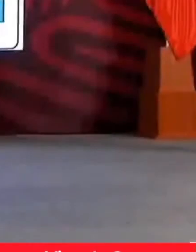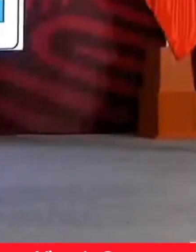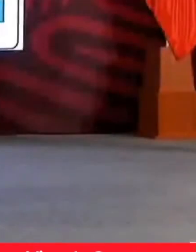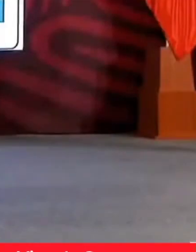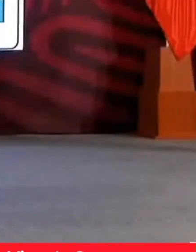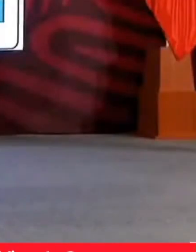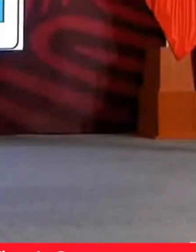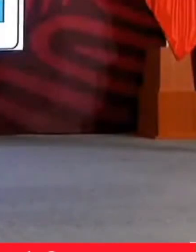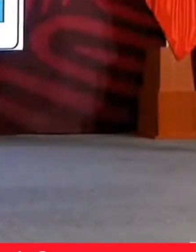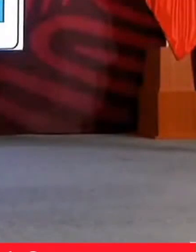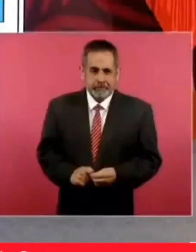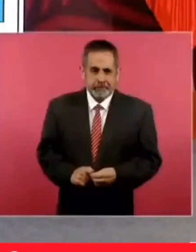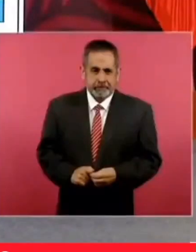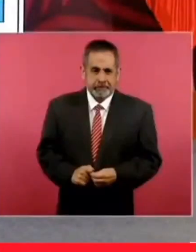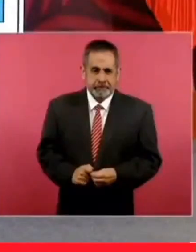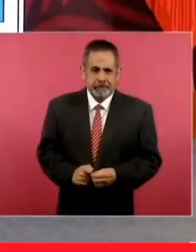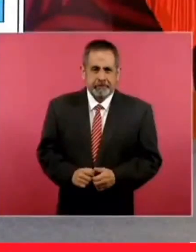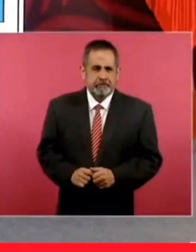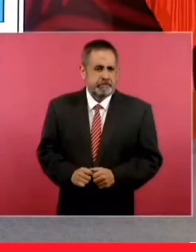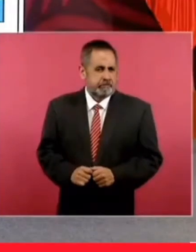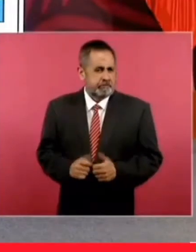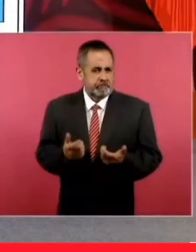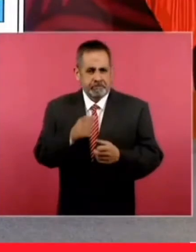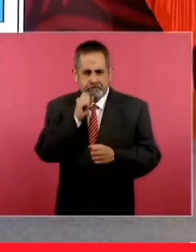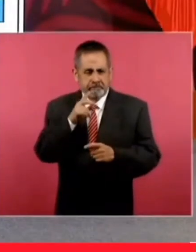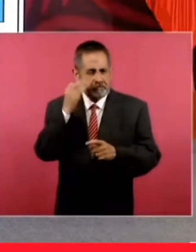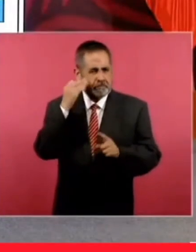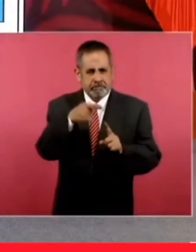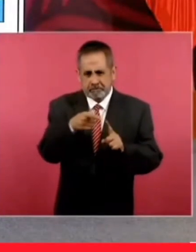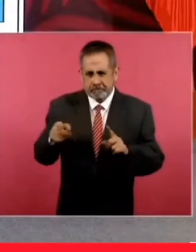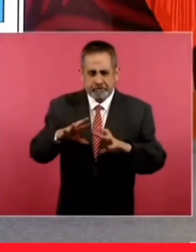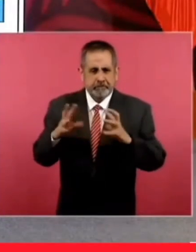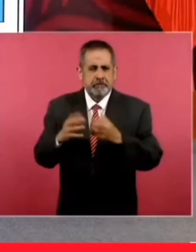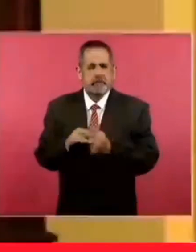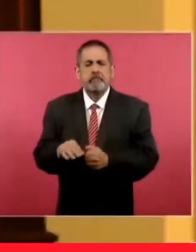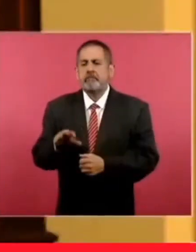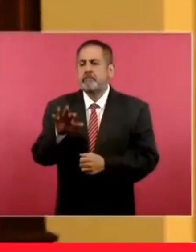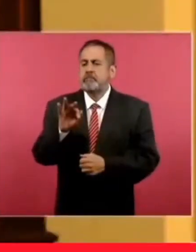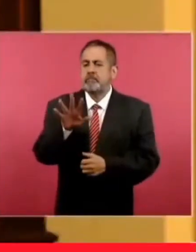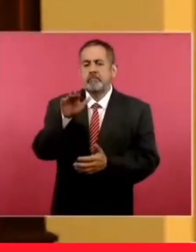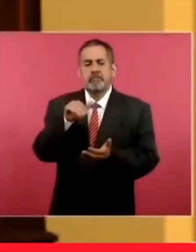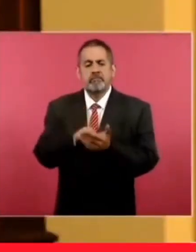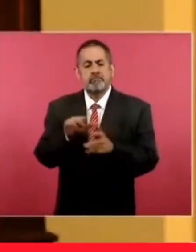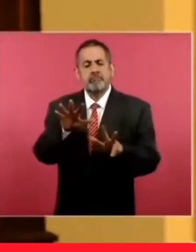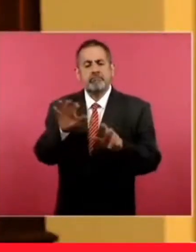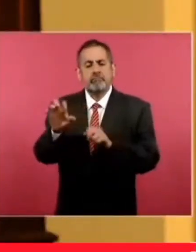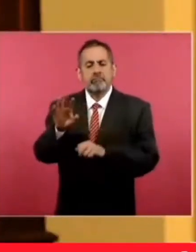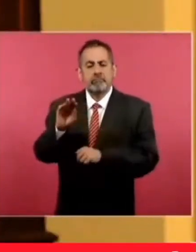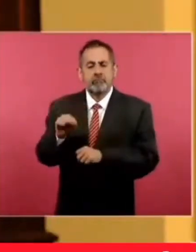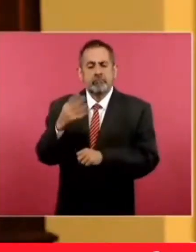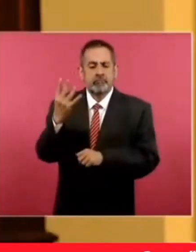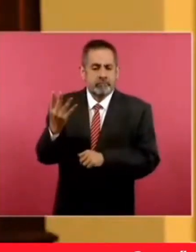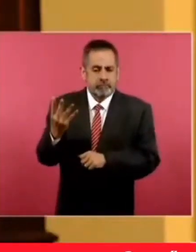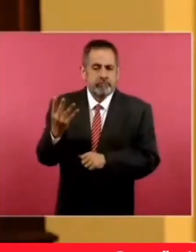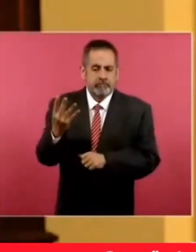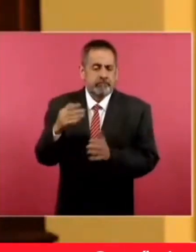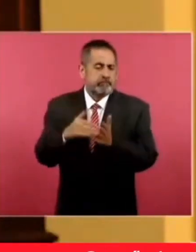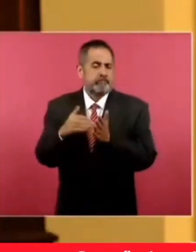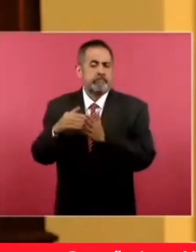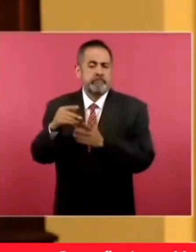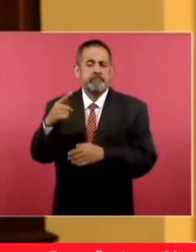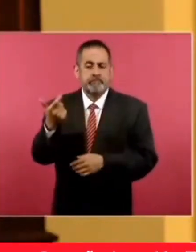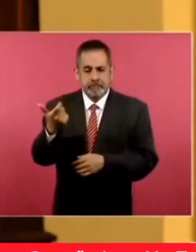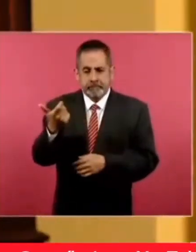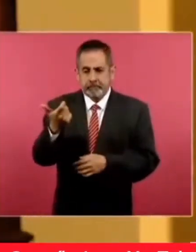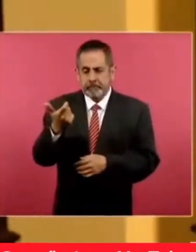de este en la recaudación en el período fueron cuarenta y cinco mil ochocientos noventa y cuatro millones